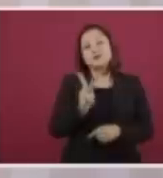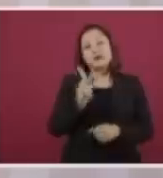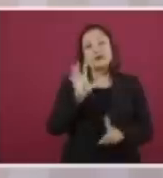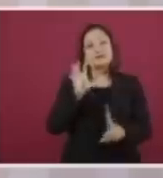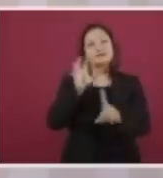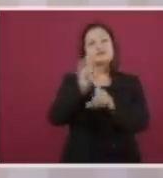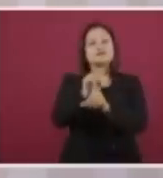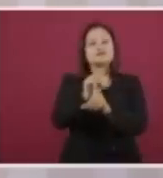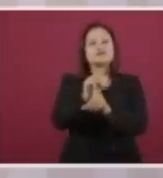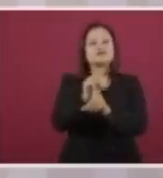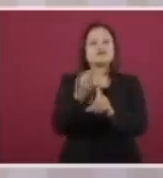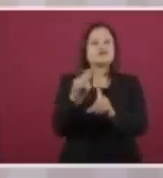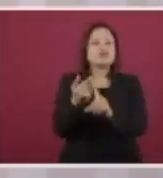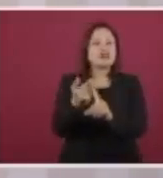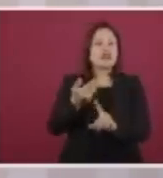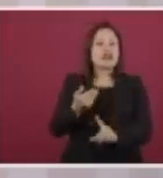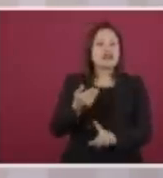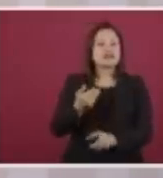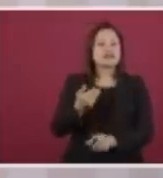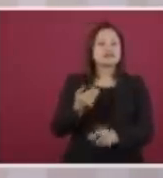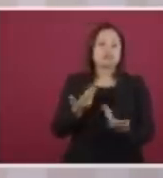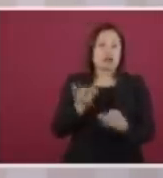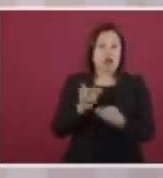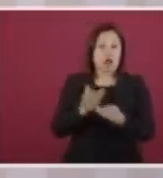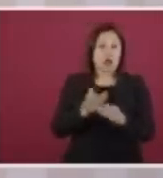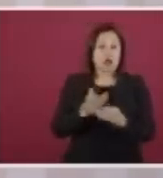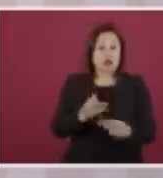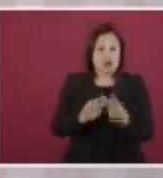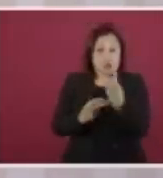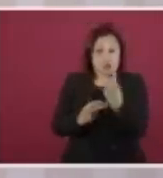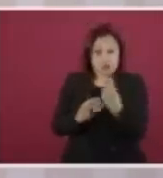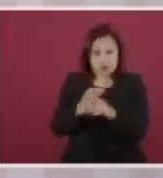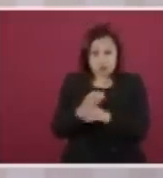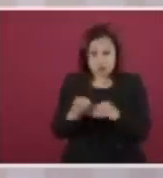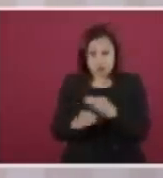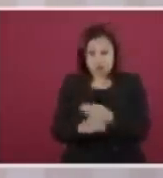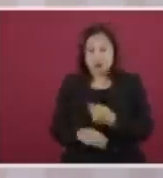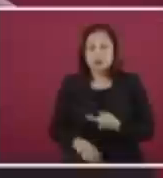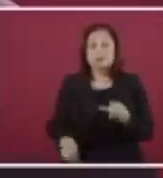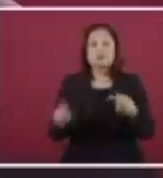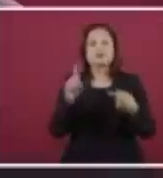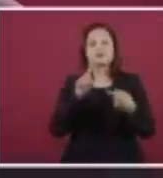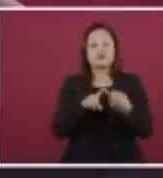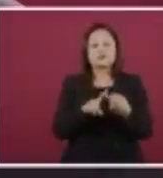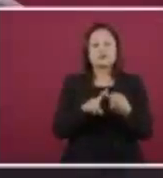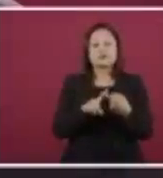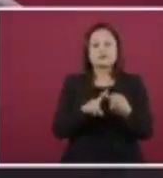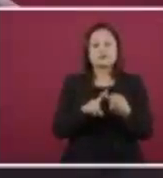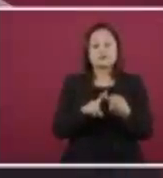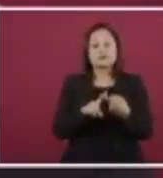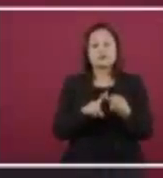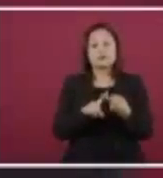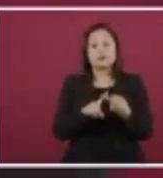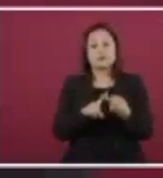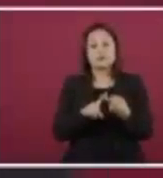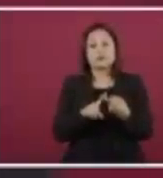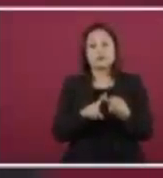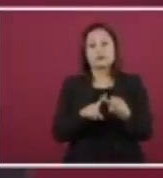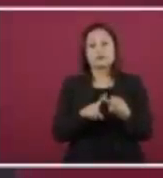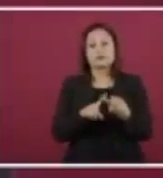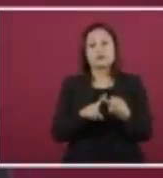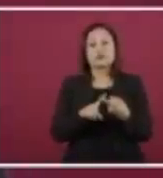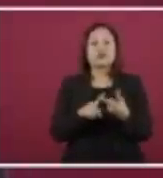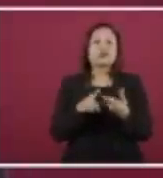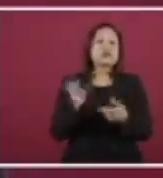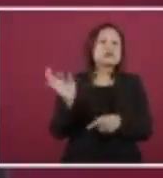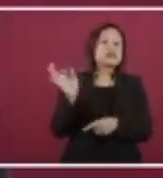optando por dos caminos. Uno, el que podamos otorgar una